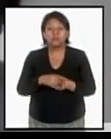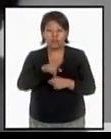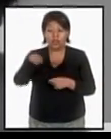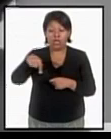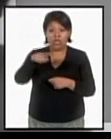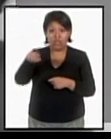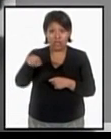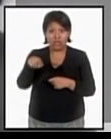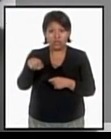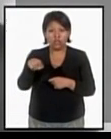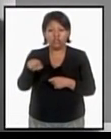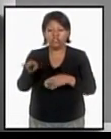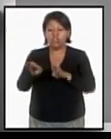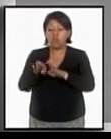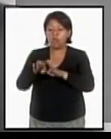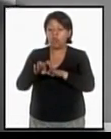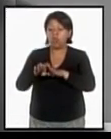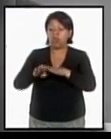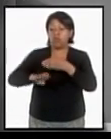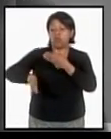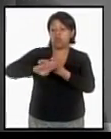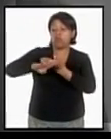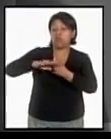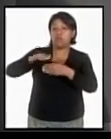Ellos es que molestan a nosotros más,